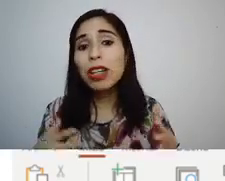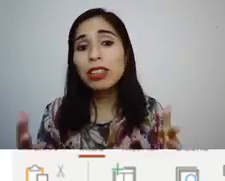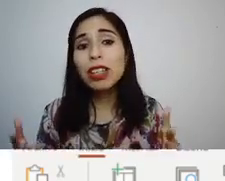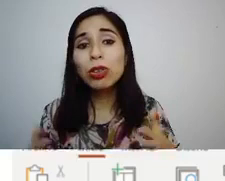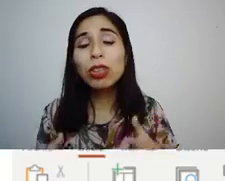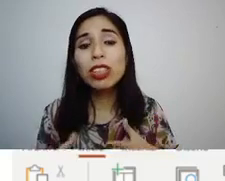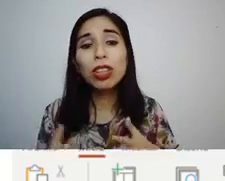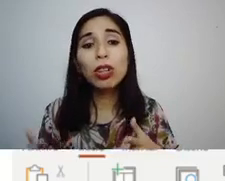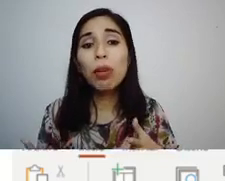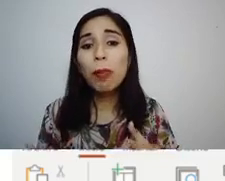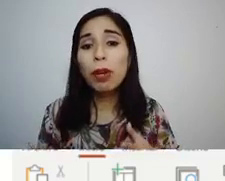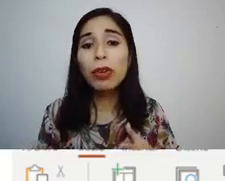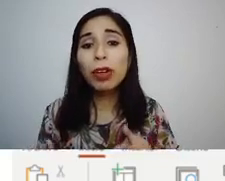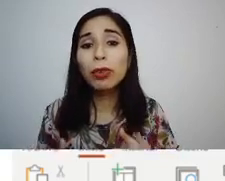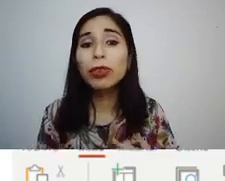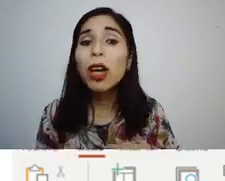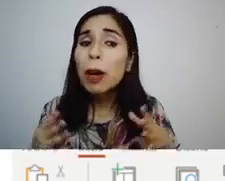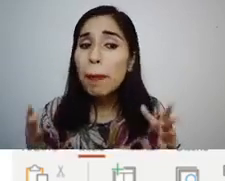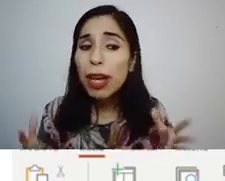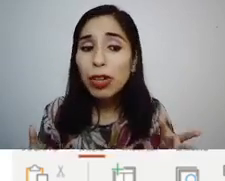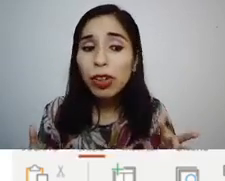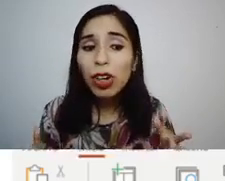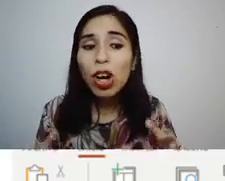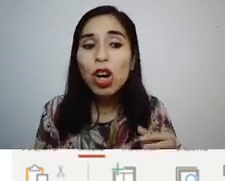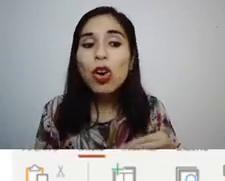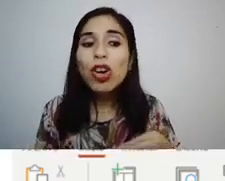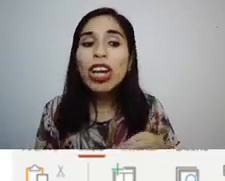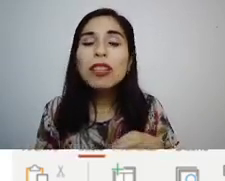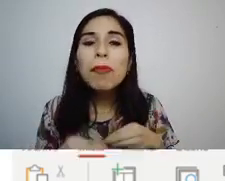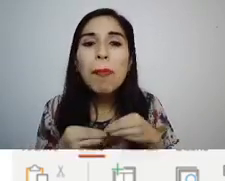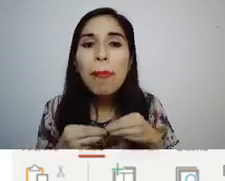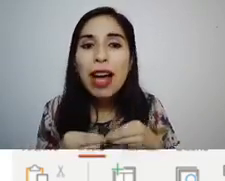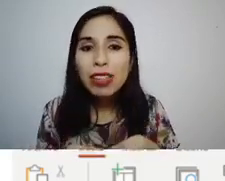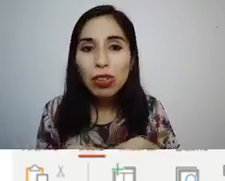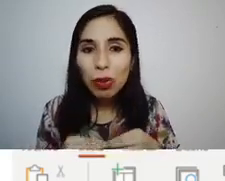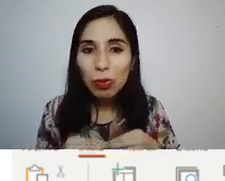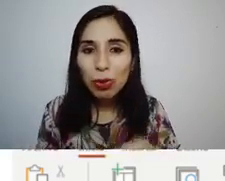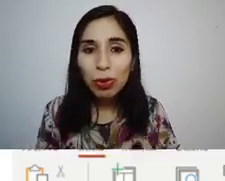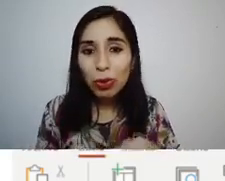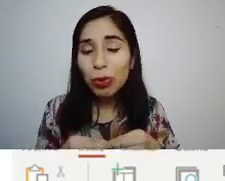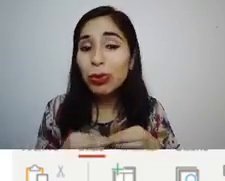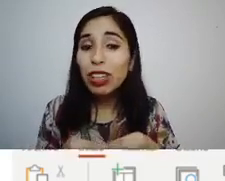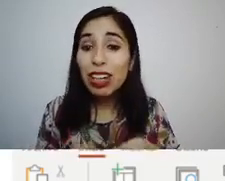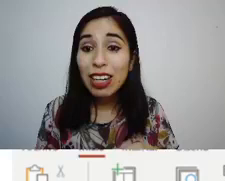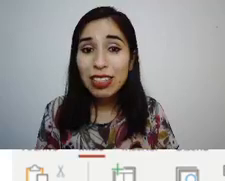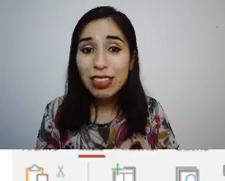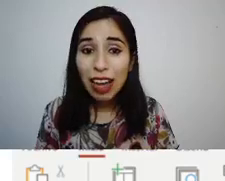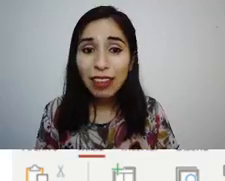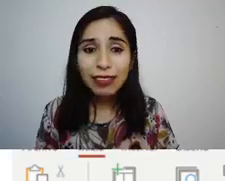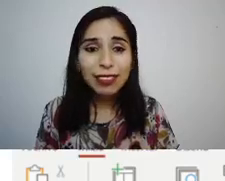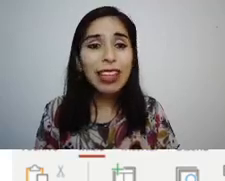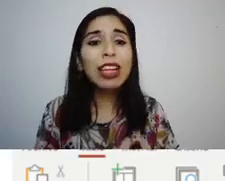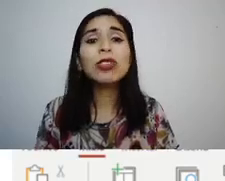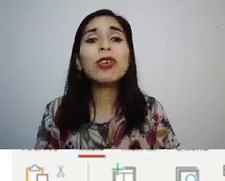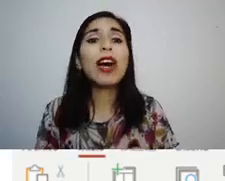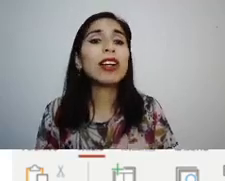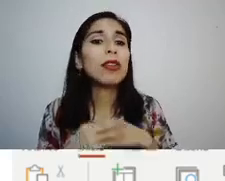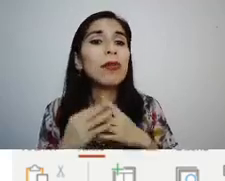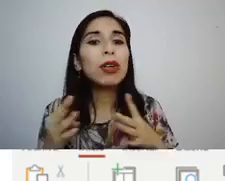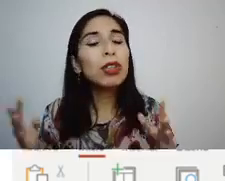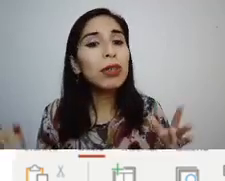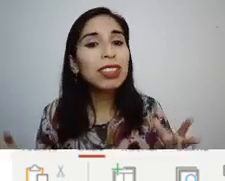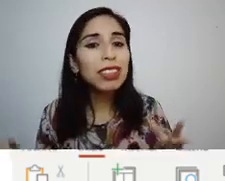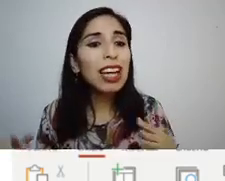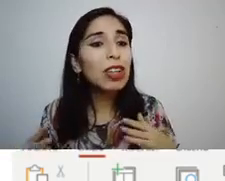pueden seguir utilizando los propios grafos pero lo que es más común utilizar tanto a